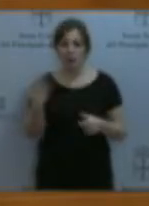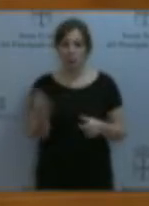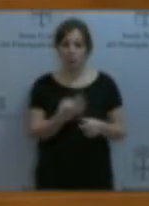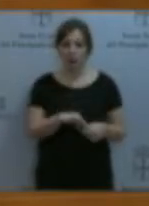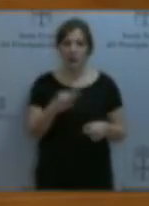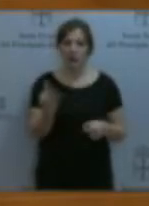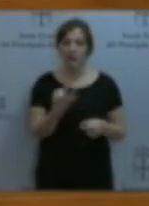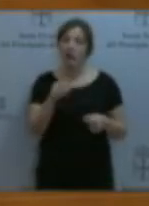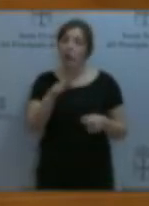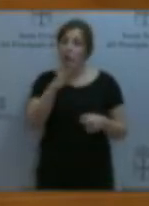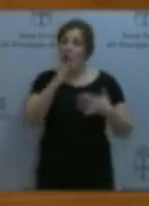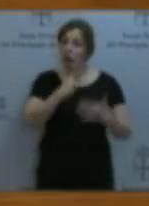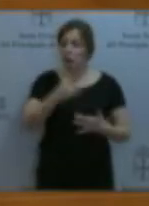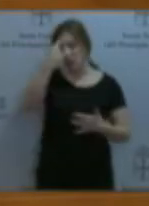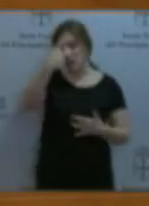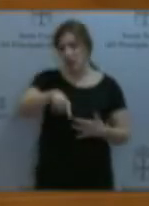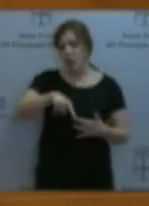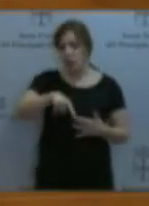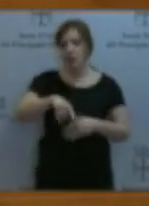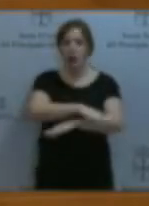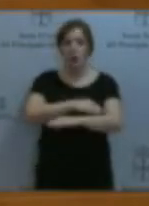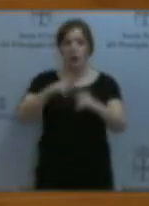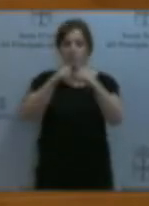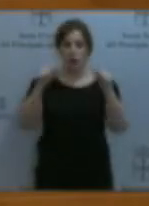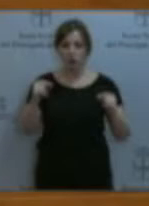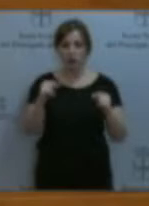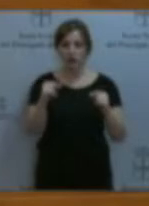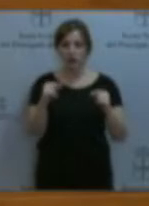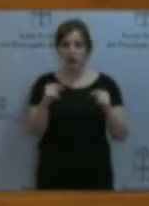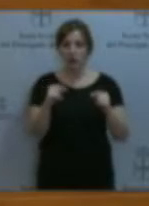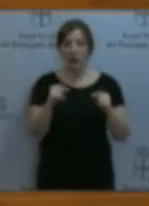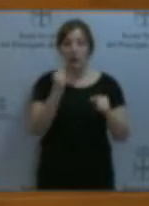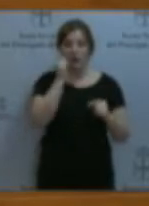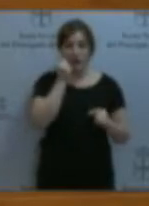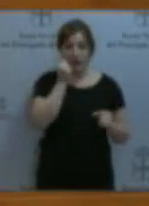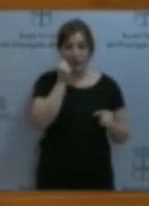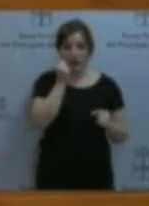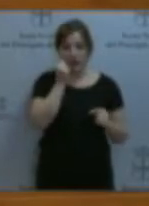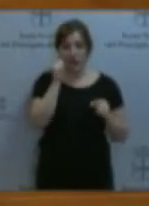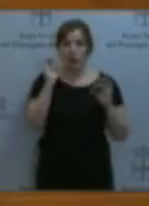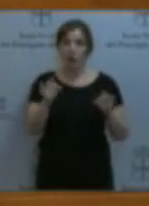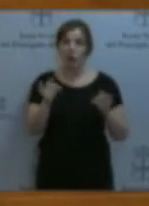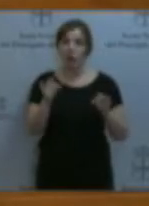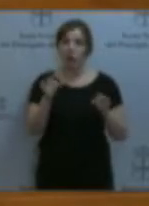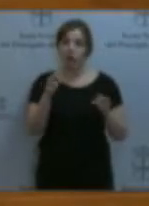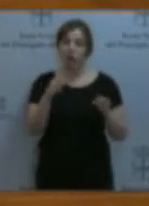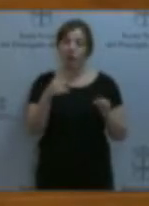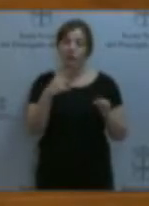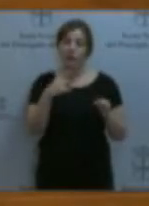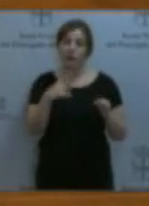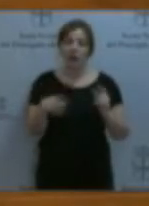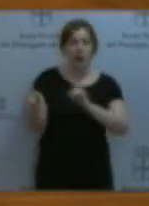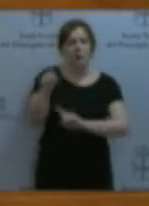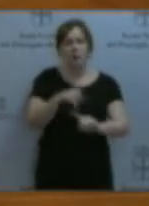actual Gobierno de Asturias, el segundo y el último de Javier Fernández, heredó un emporio y unas inercias en él de